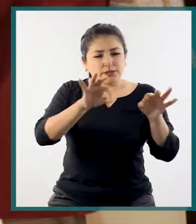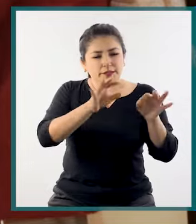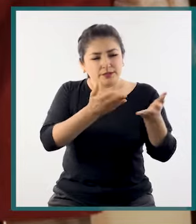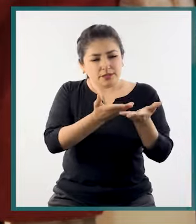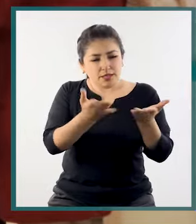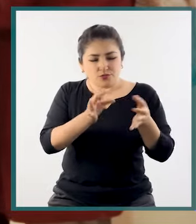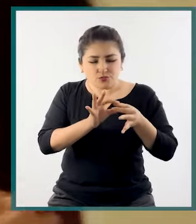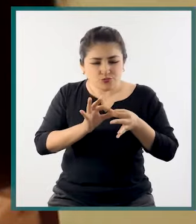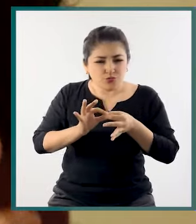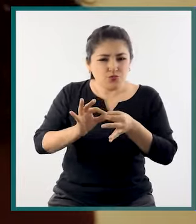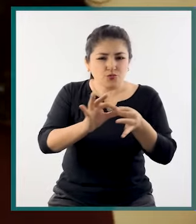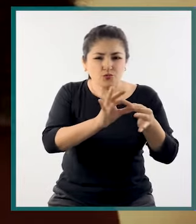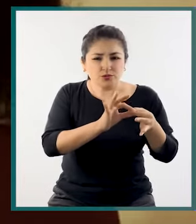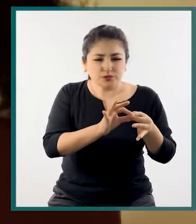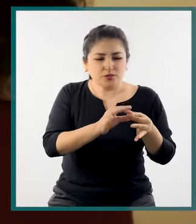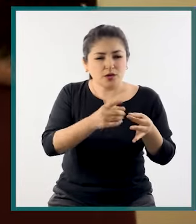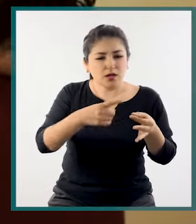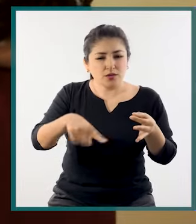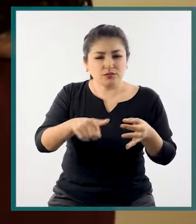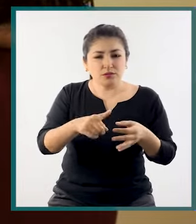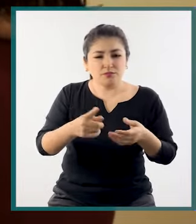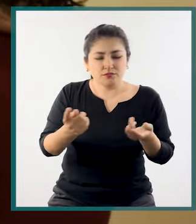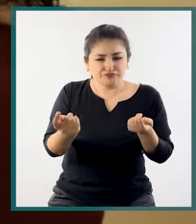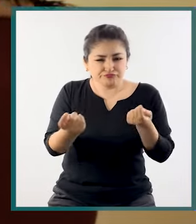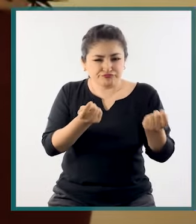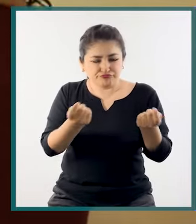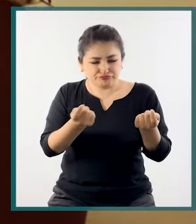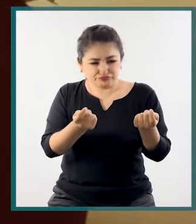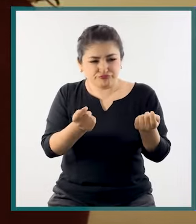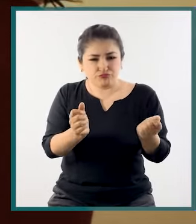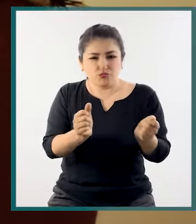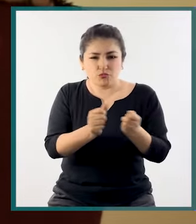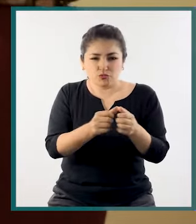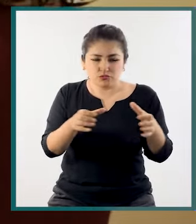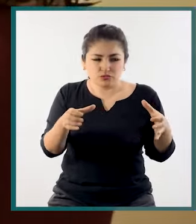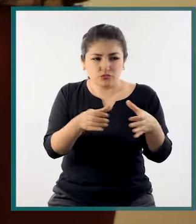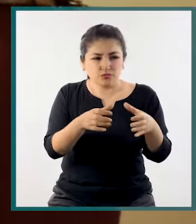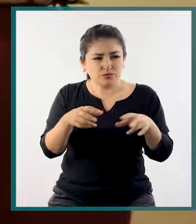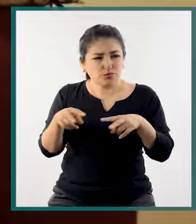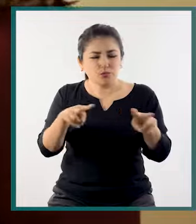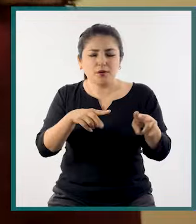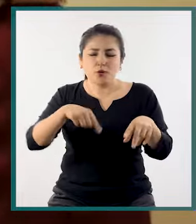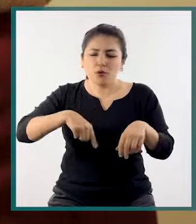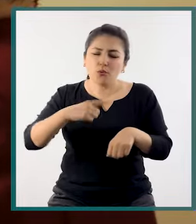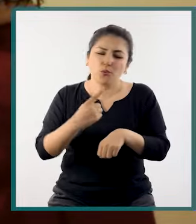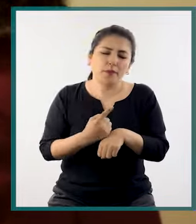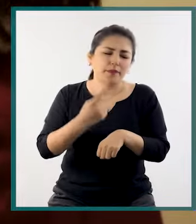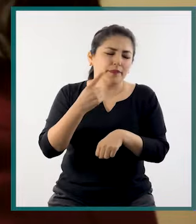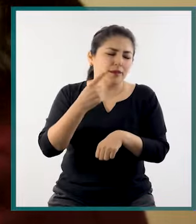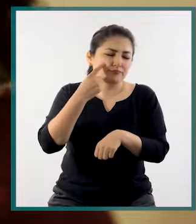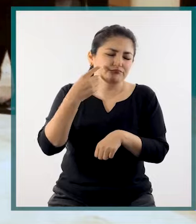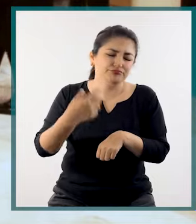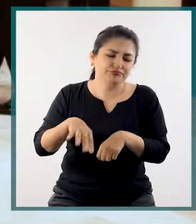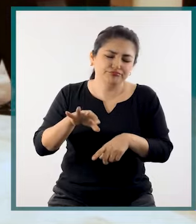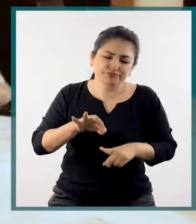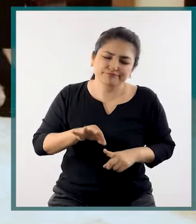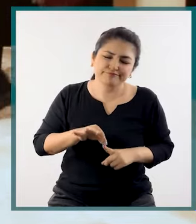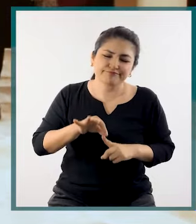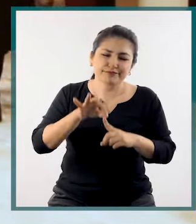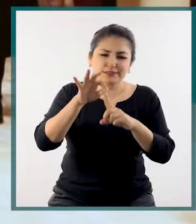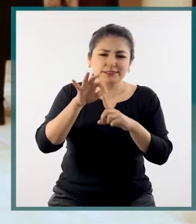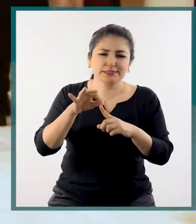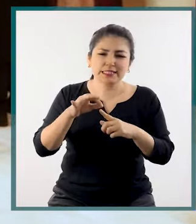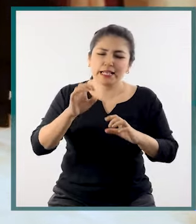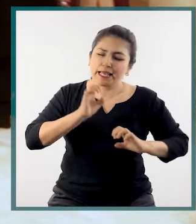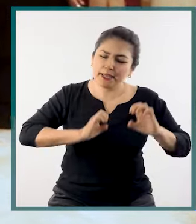estamos teniendo, están nuestros gobernadores también, así que para nosotros es un día muy, muy importante, con mucha